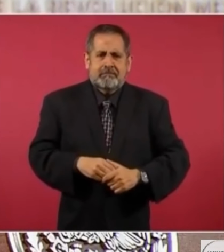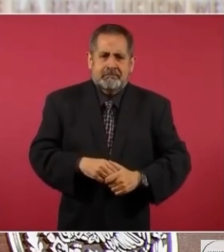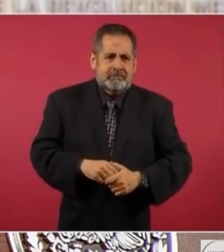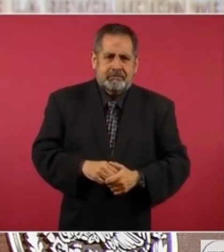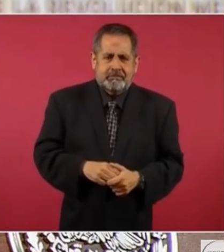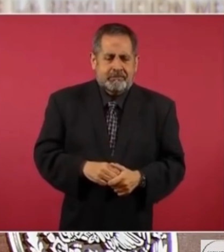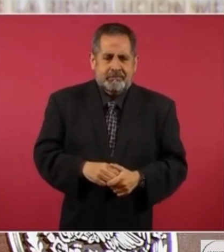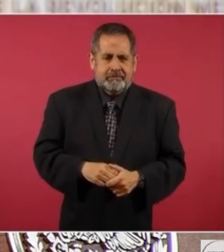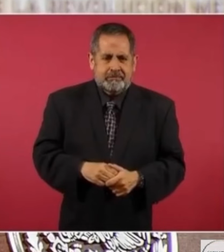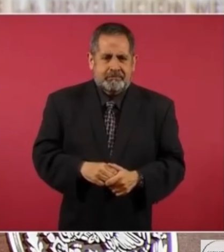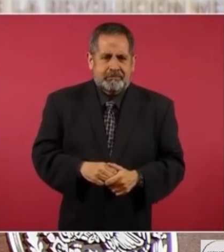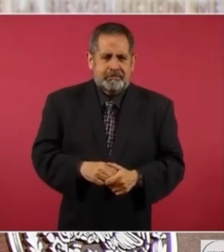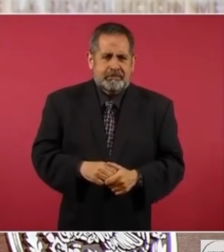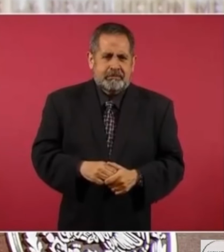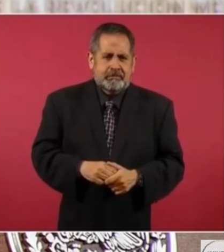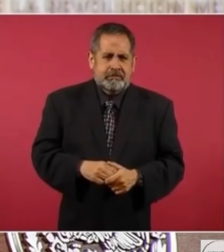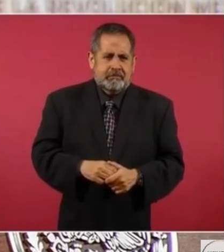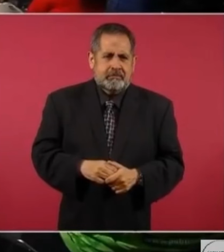entonces